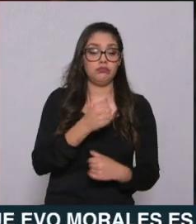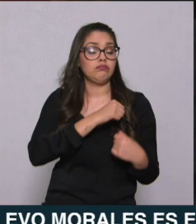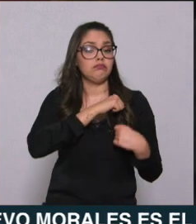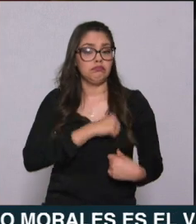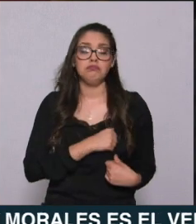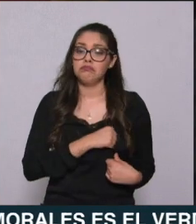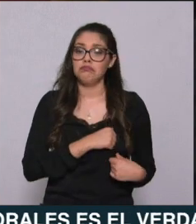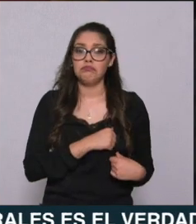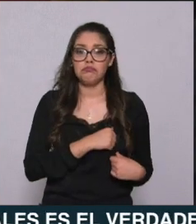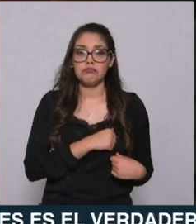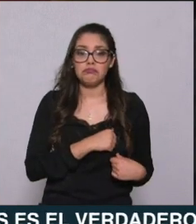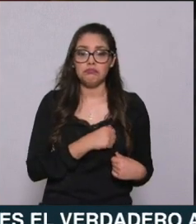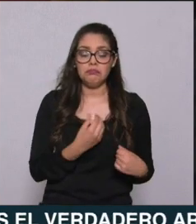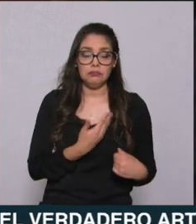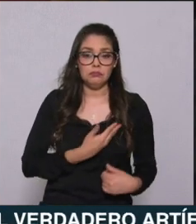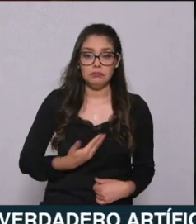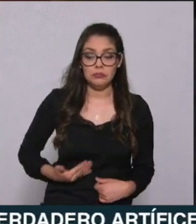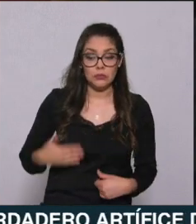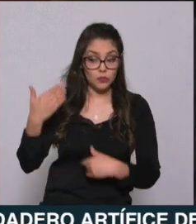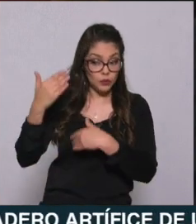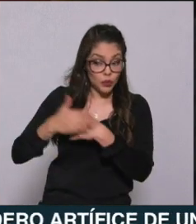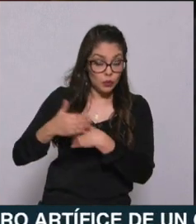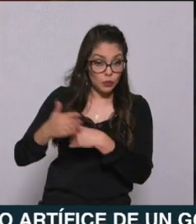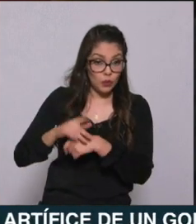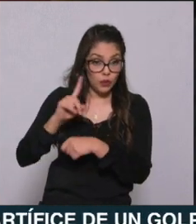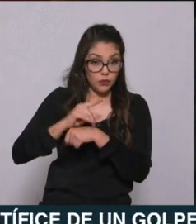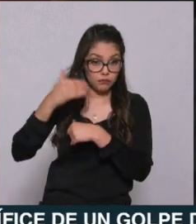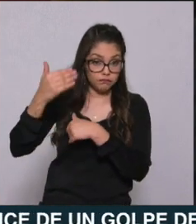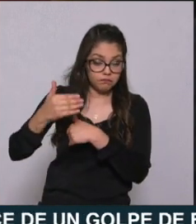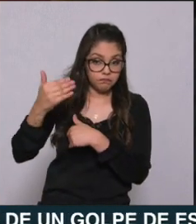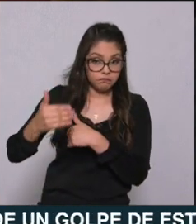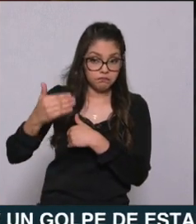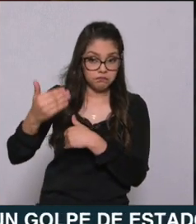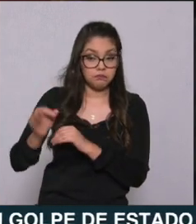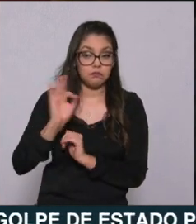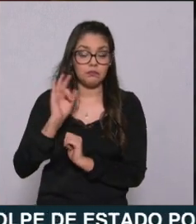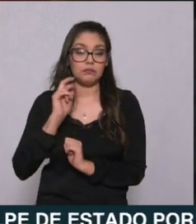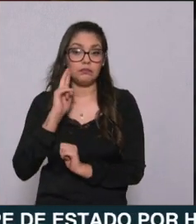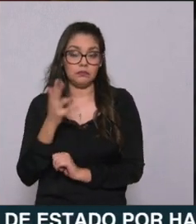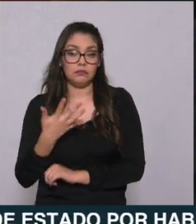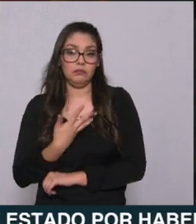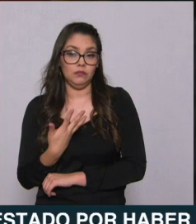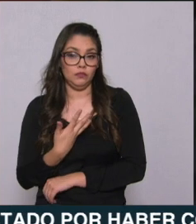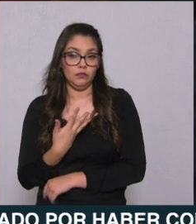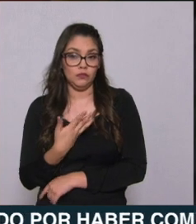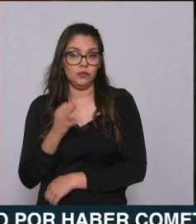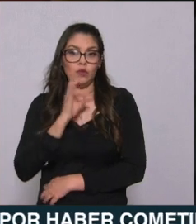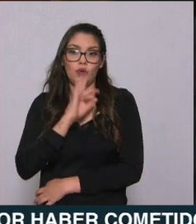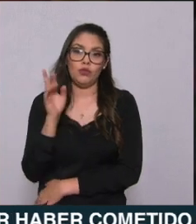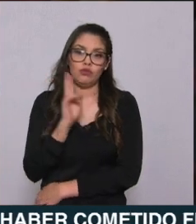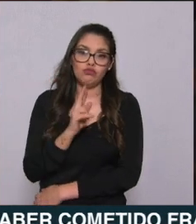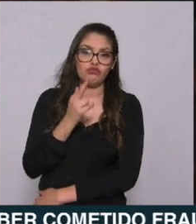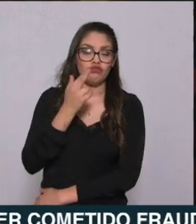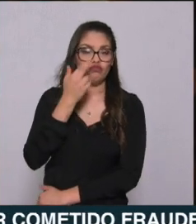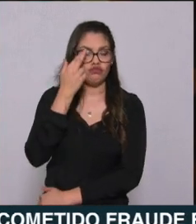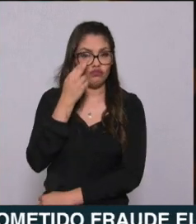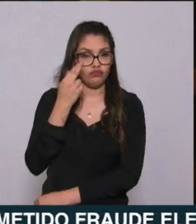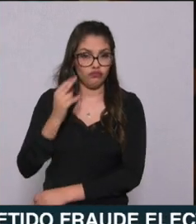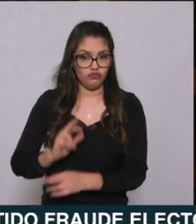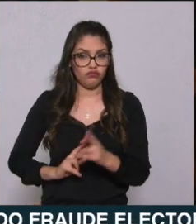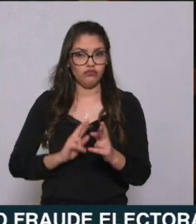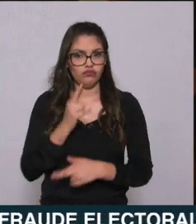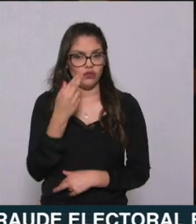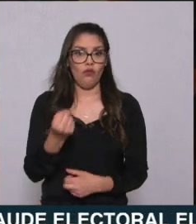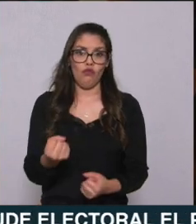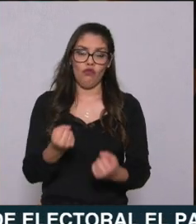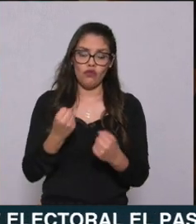origen y en los siguientes días es posible ver algún tipo de protestas todavía muy fuertes, sobre todo